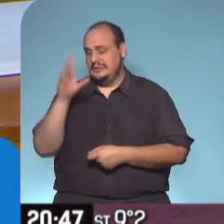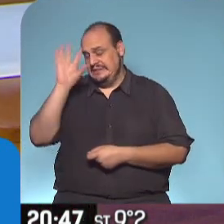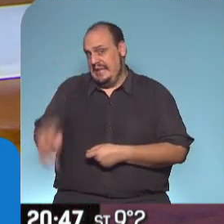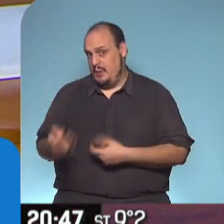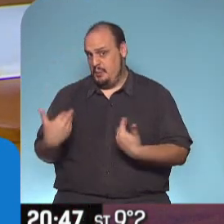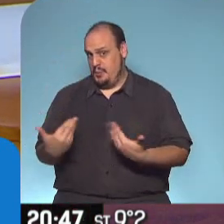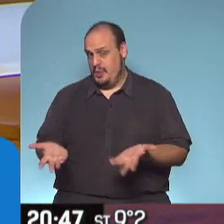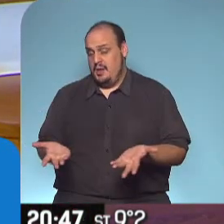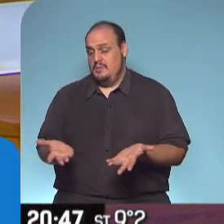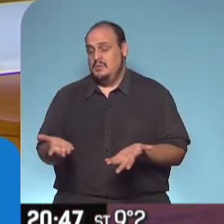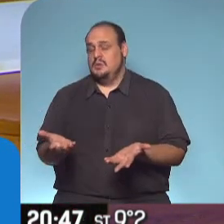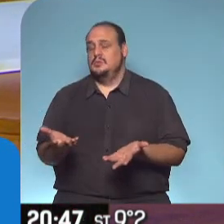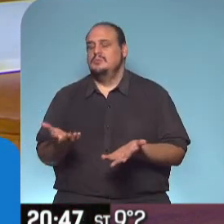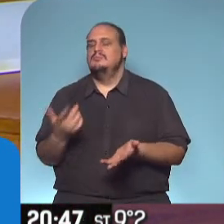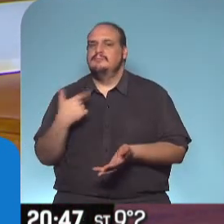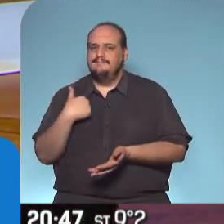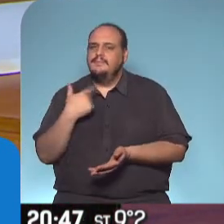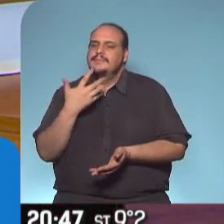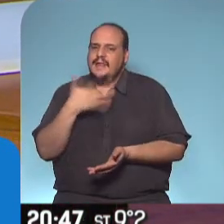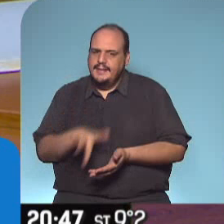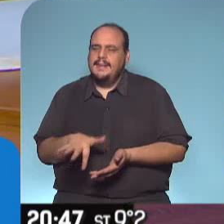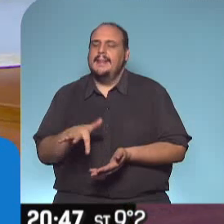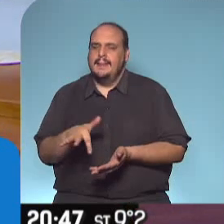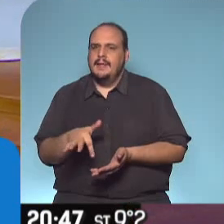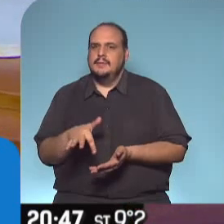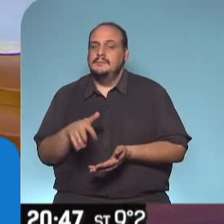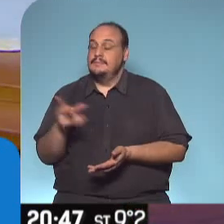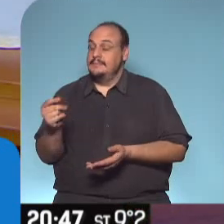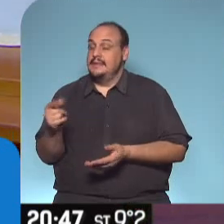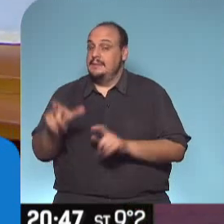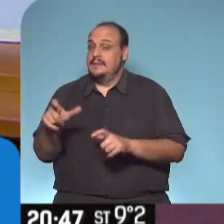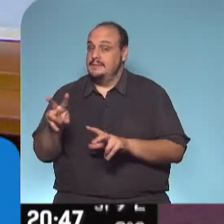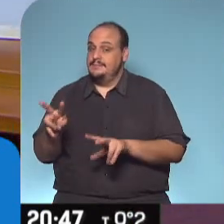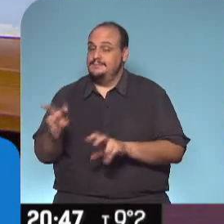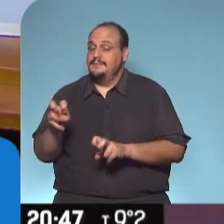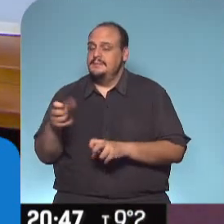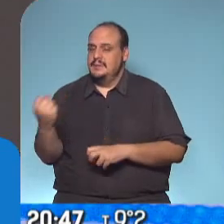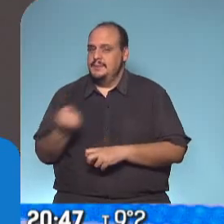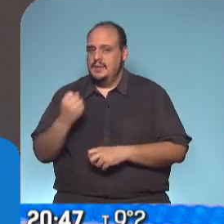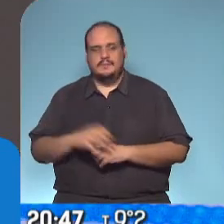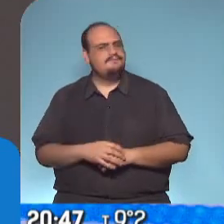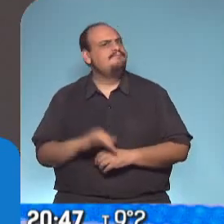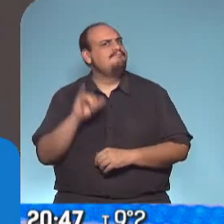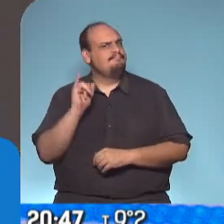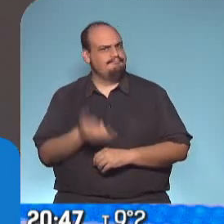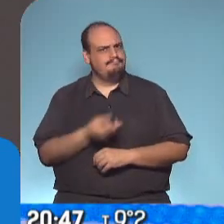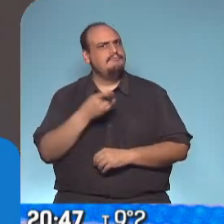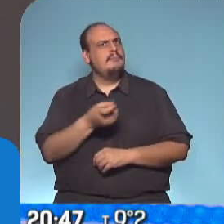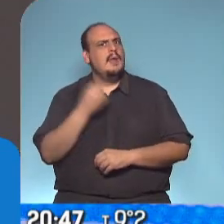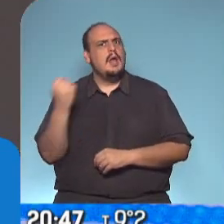tiempo podría pagarse. Entiendo que es un dinero muy importante. Sí, como es súper